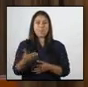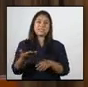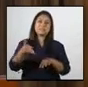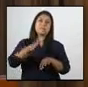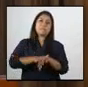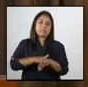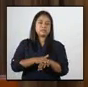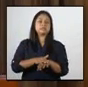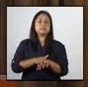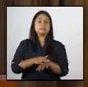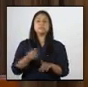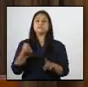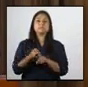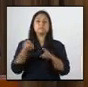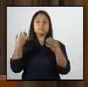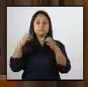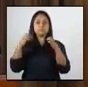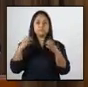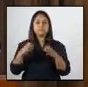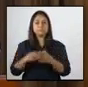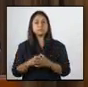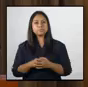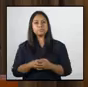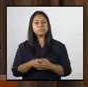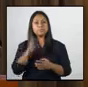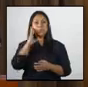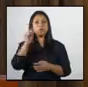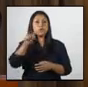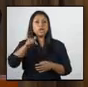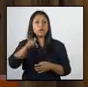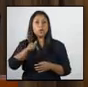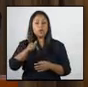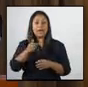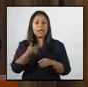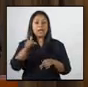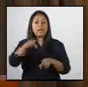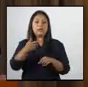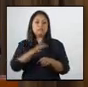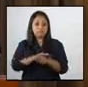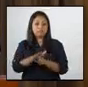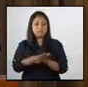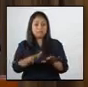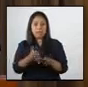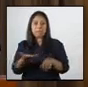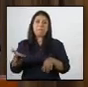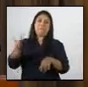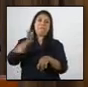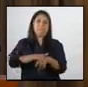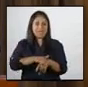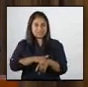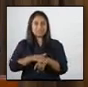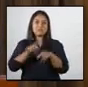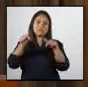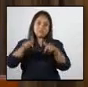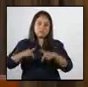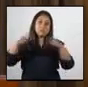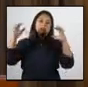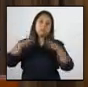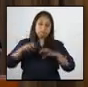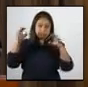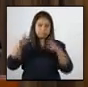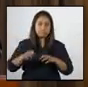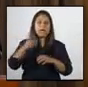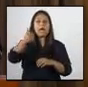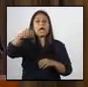de calamidad quede vigente 30 días más porque ahora se agrega una nueva emergencia y es la actual tormenta tropical